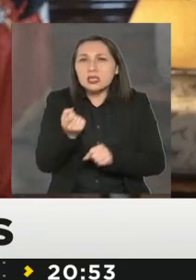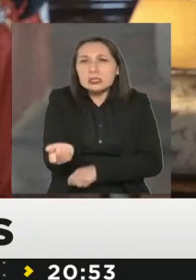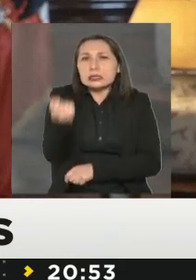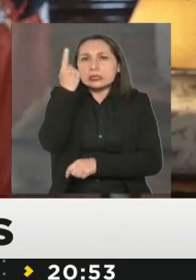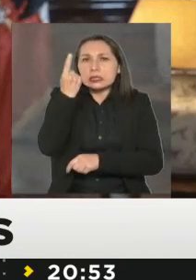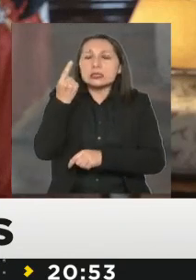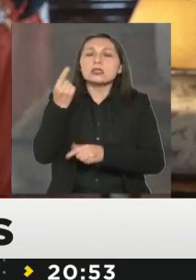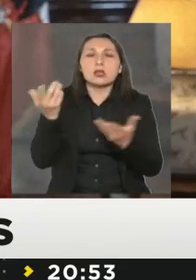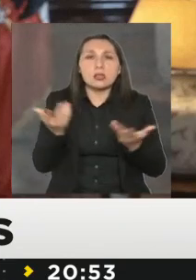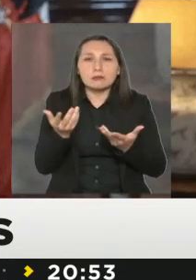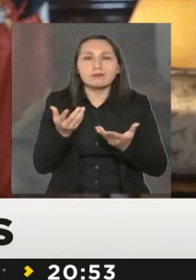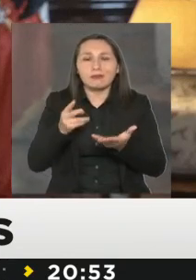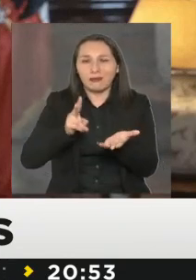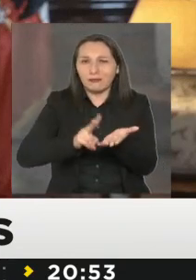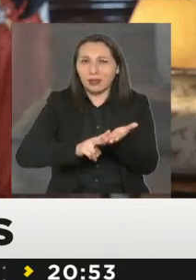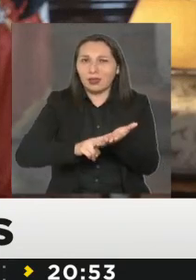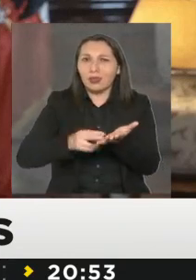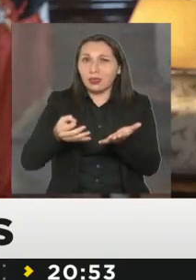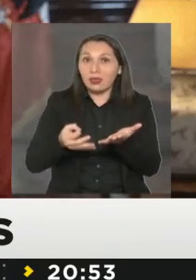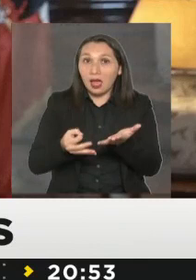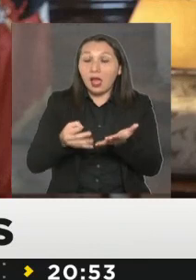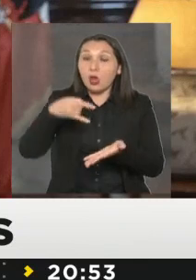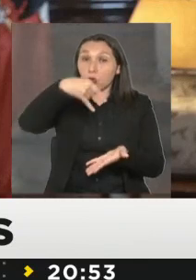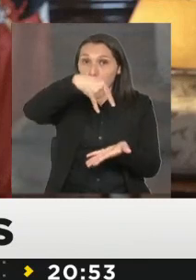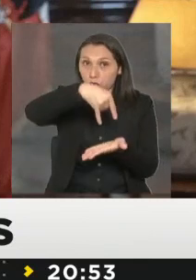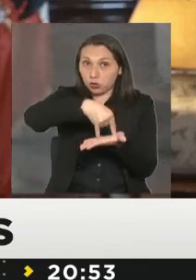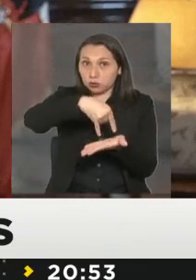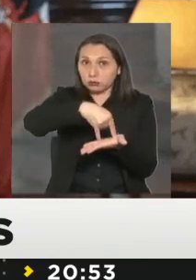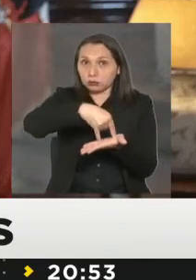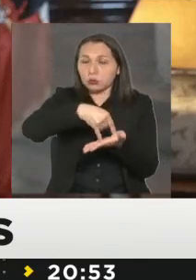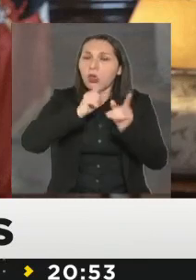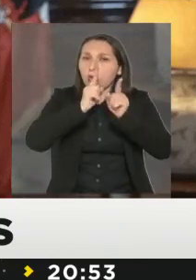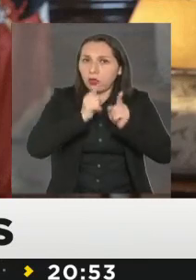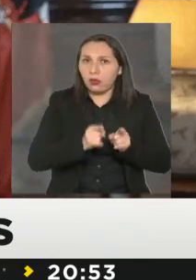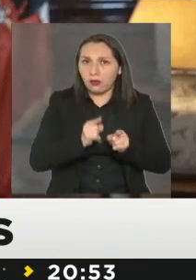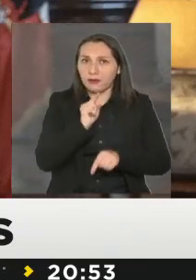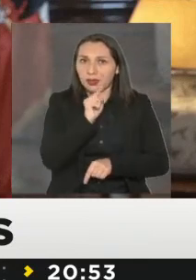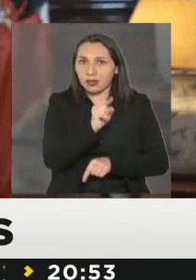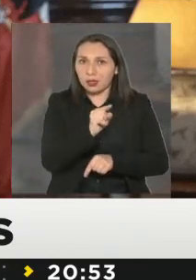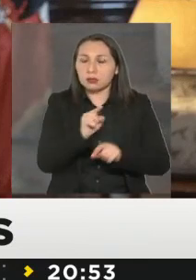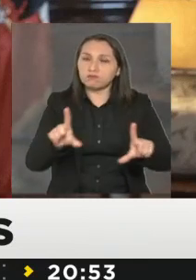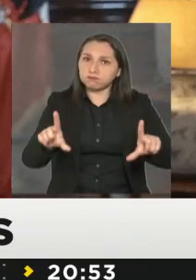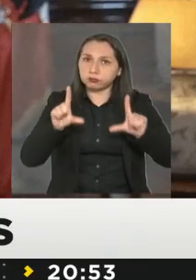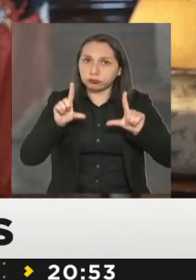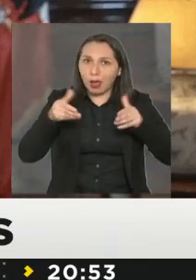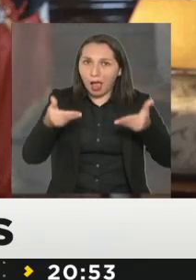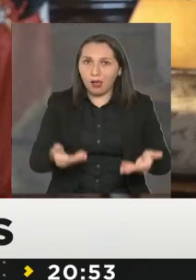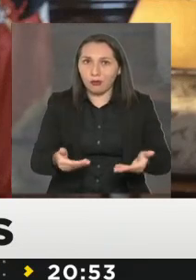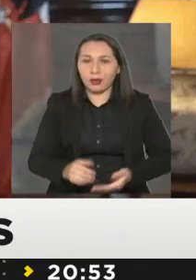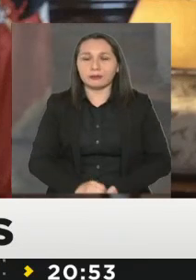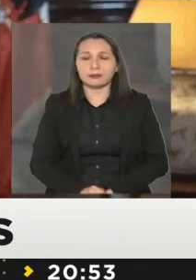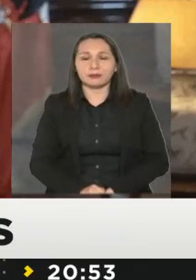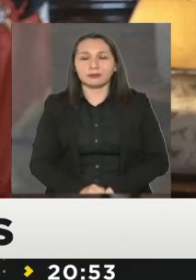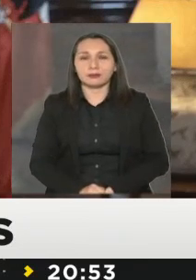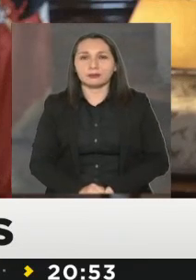entendimiento del que por cierto el congreso nacional deberá ser el gran protagonista